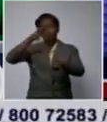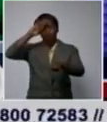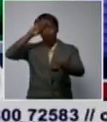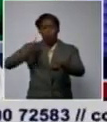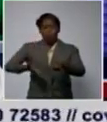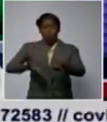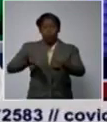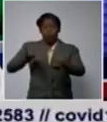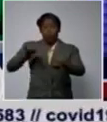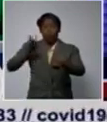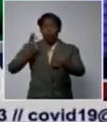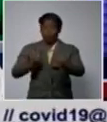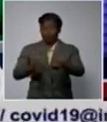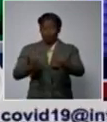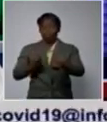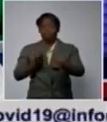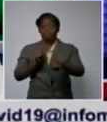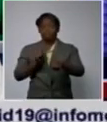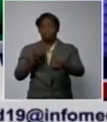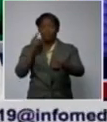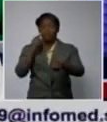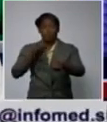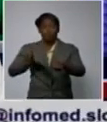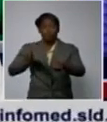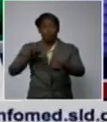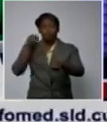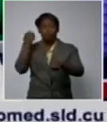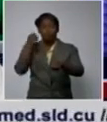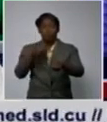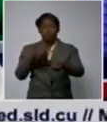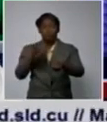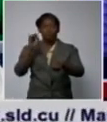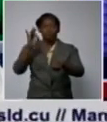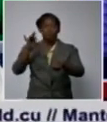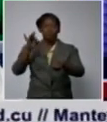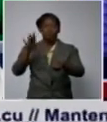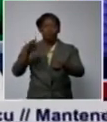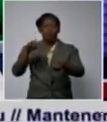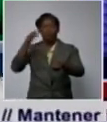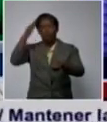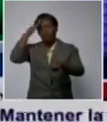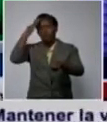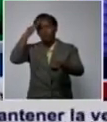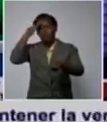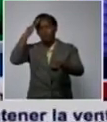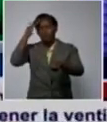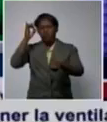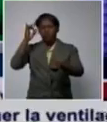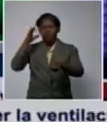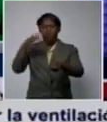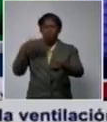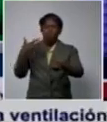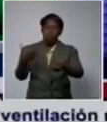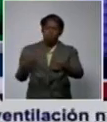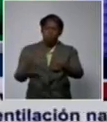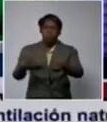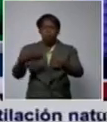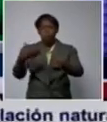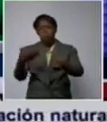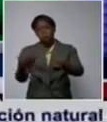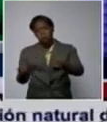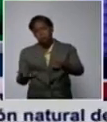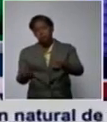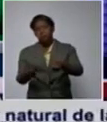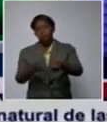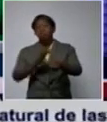ocasiones es elevada, dolor retroorbitario, decaimiento, pero decaimiento se ve también en la